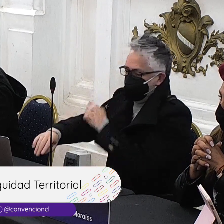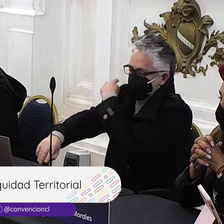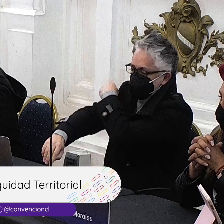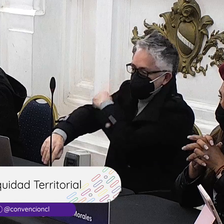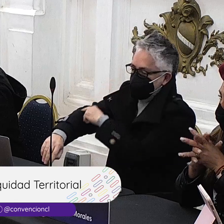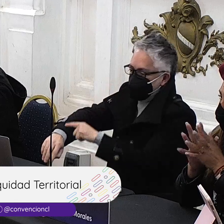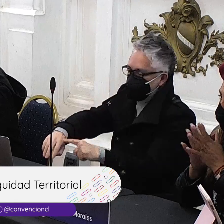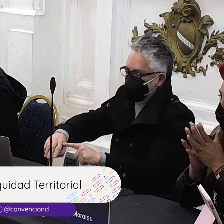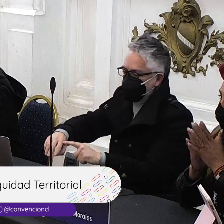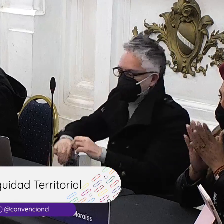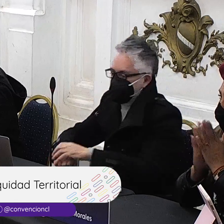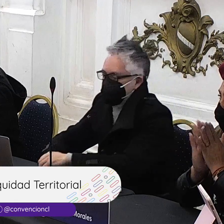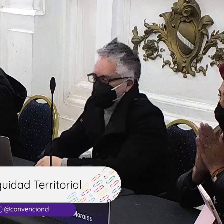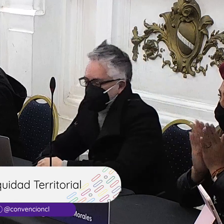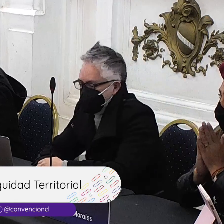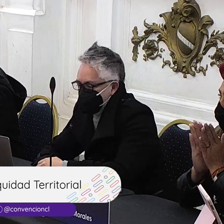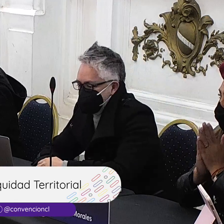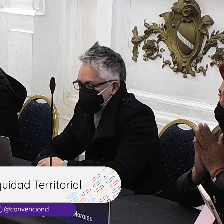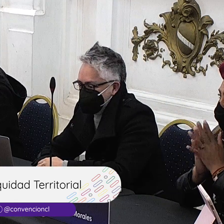gracias.